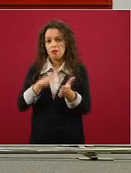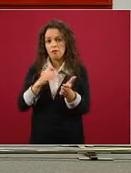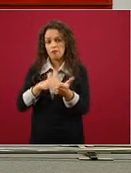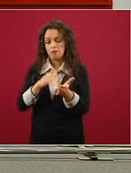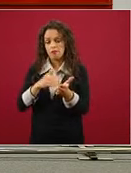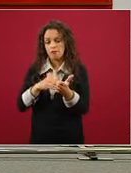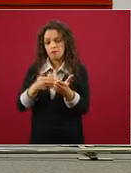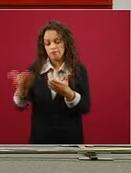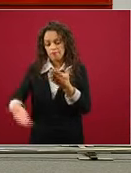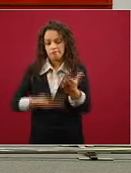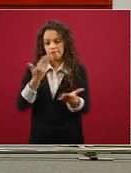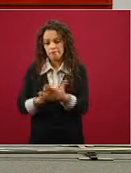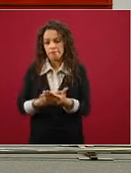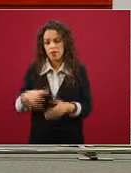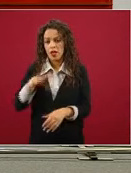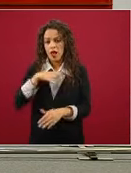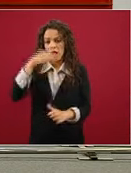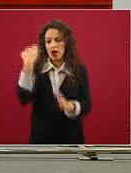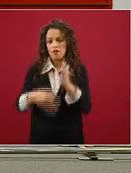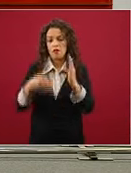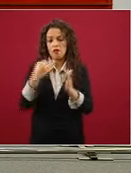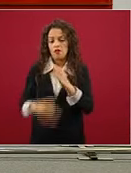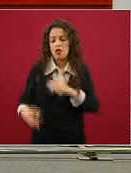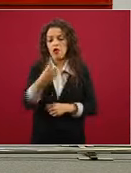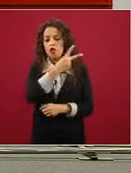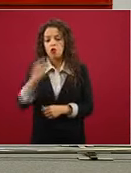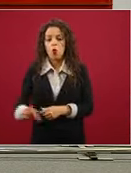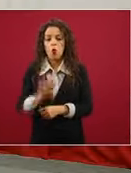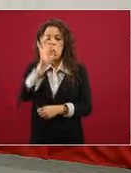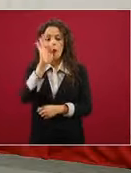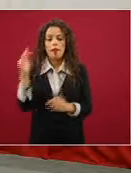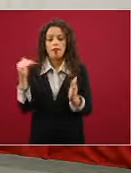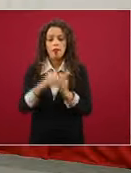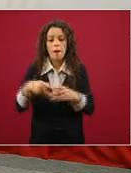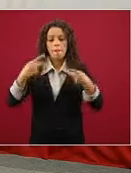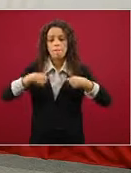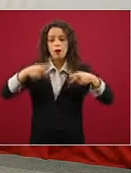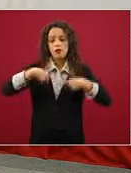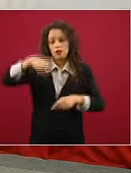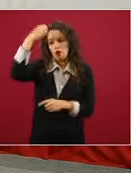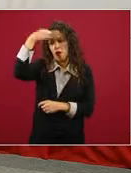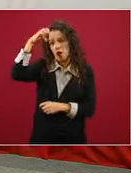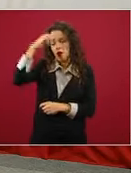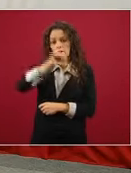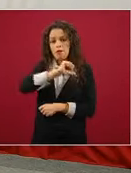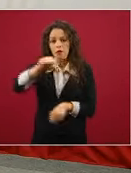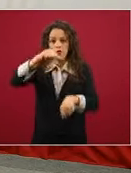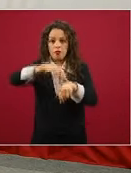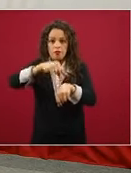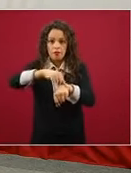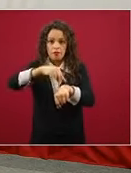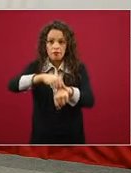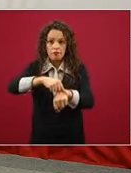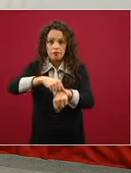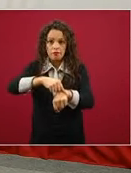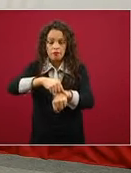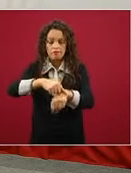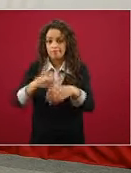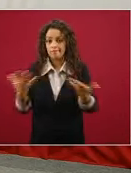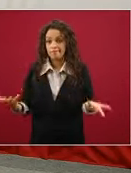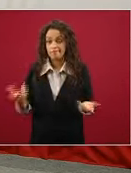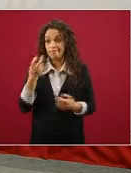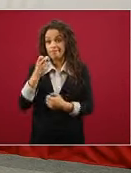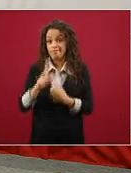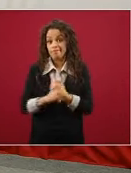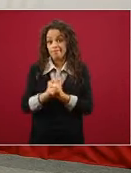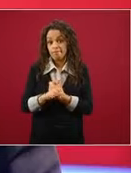de 240,000 profesionales de la salud. Entonces, esa es la realidad de nuestro sistema de salud, independientemente